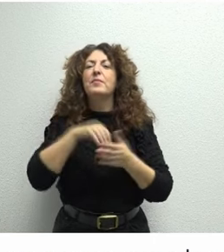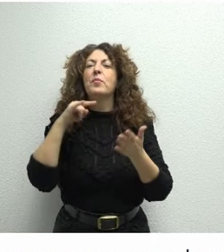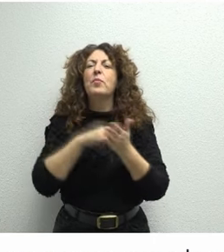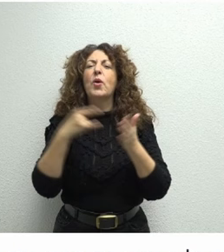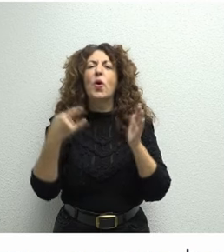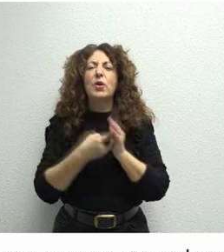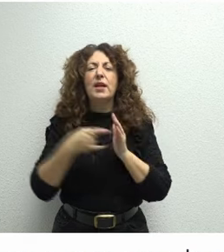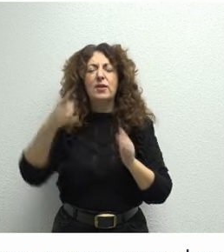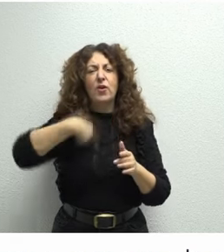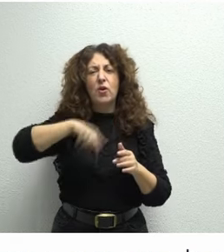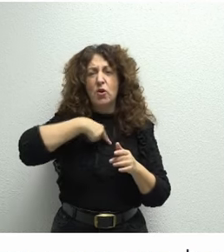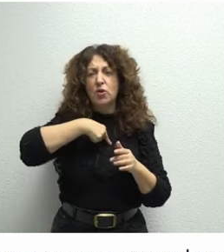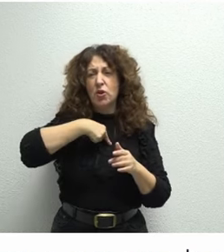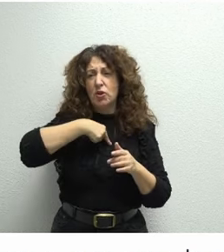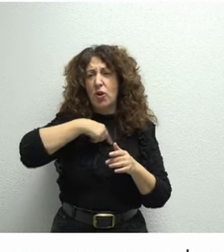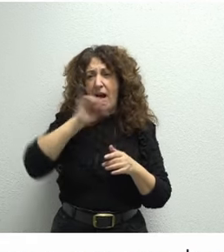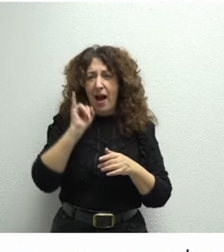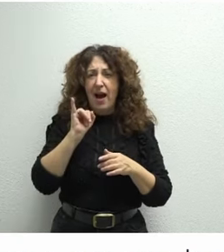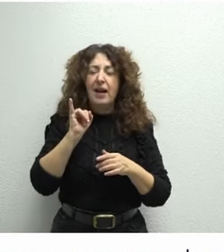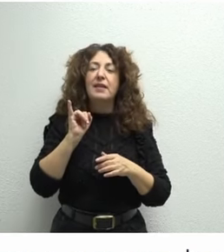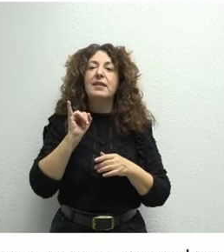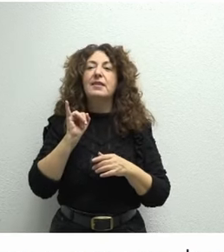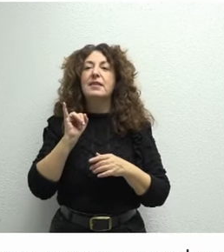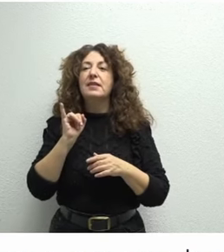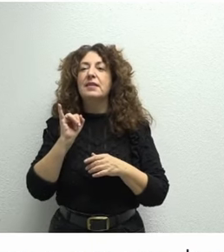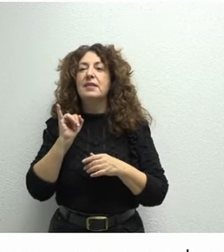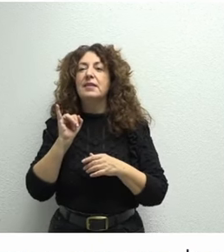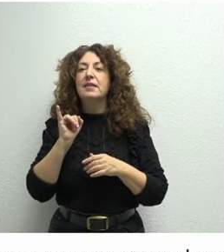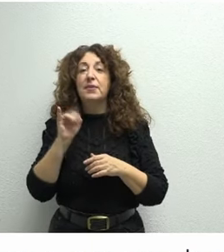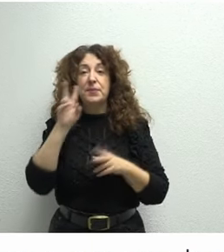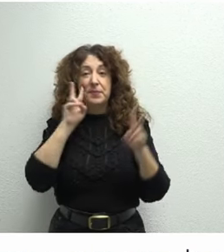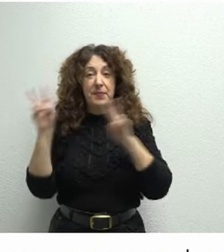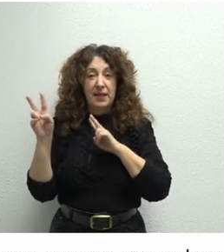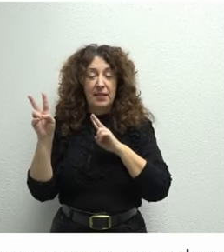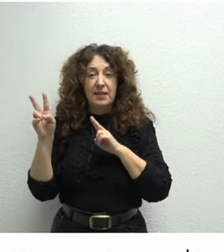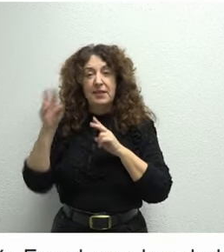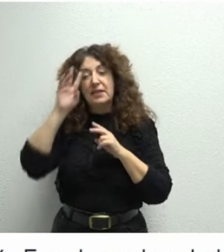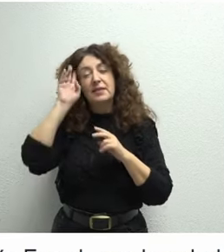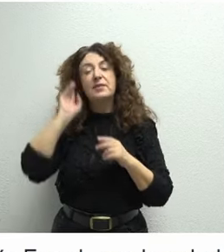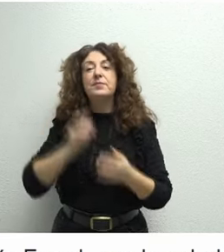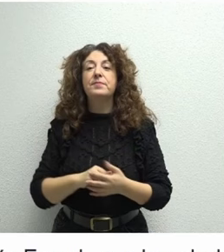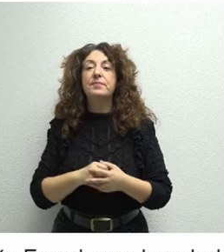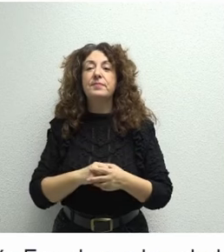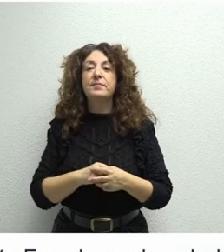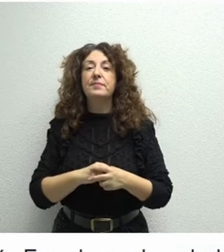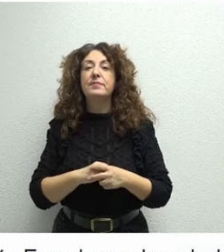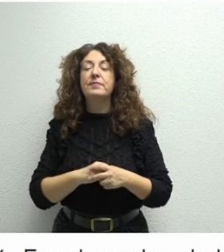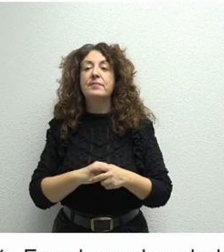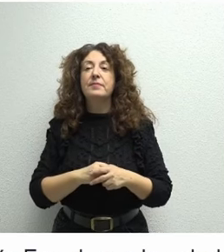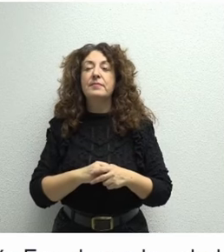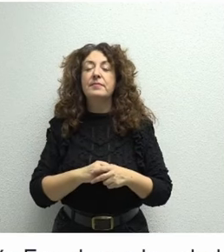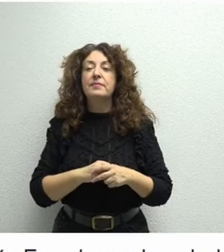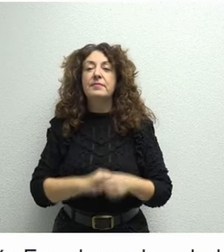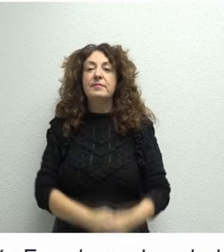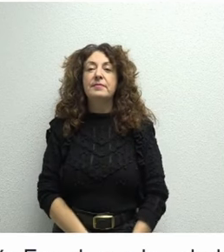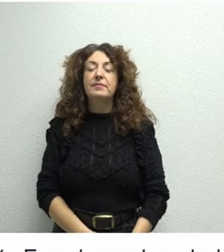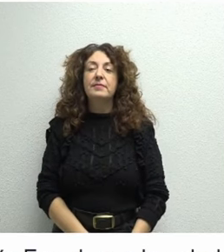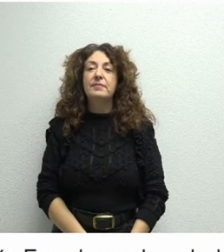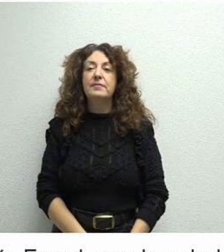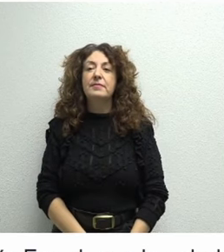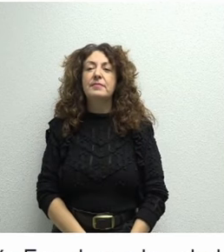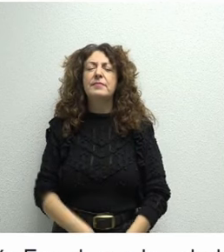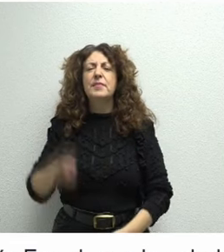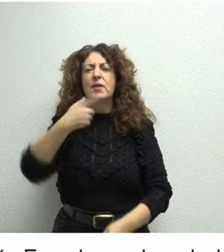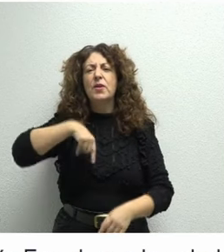tenemos que voy a pasarlo muy rapidito eh nosotros aquí Bueno eh lo que lo que nos